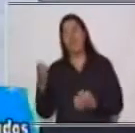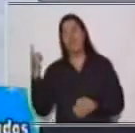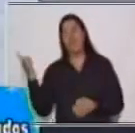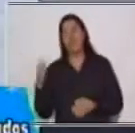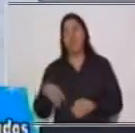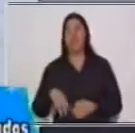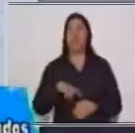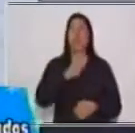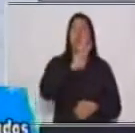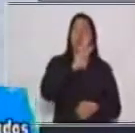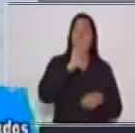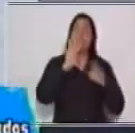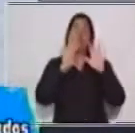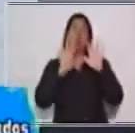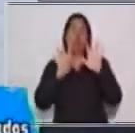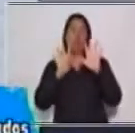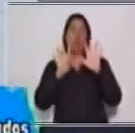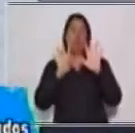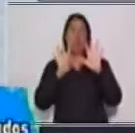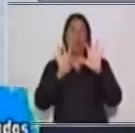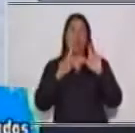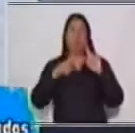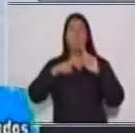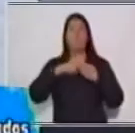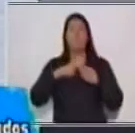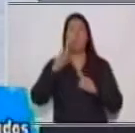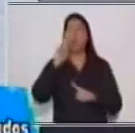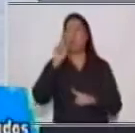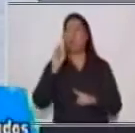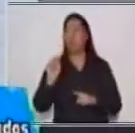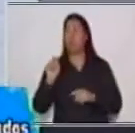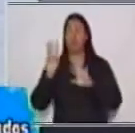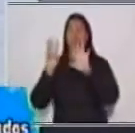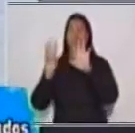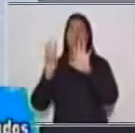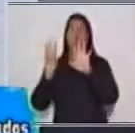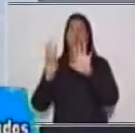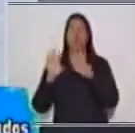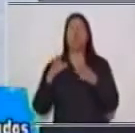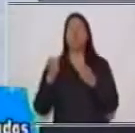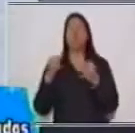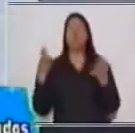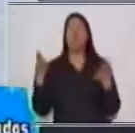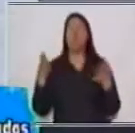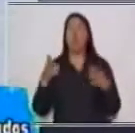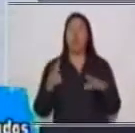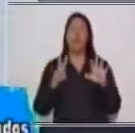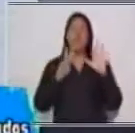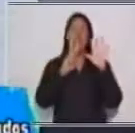39 por 1.8, acabo de obtener el resultado